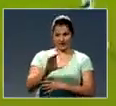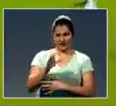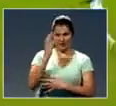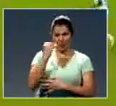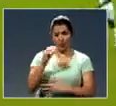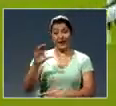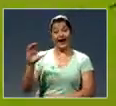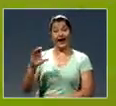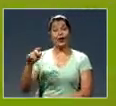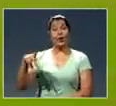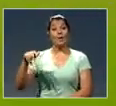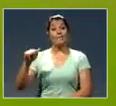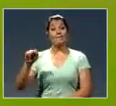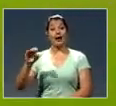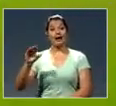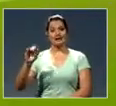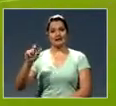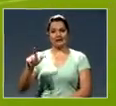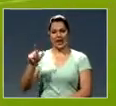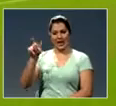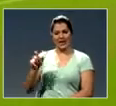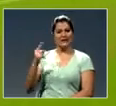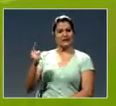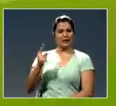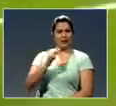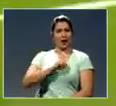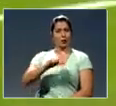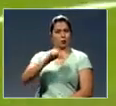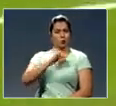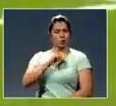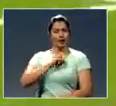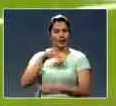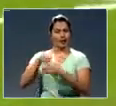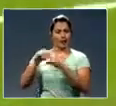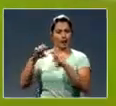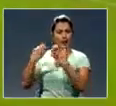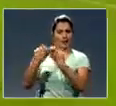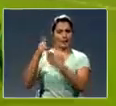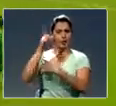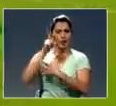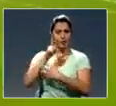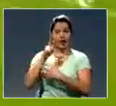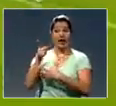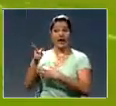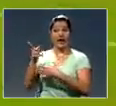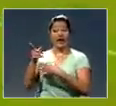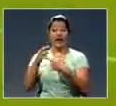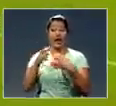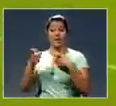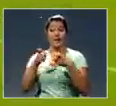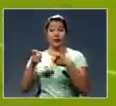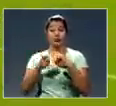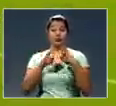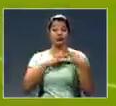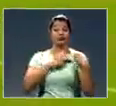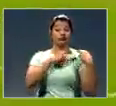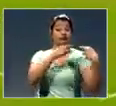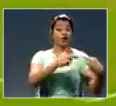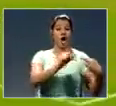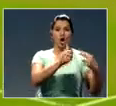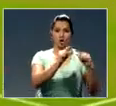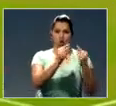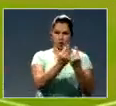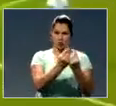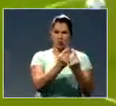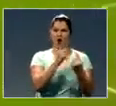Carlos Pascal, quien siempre ha figurado como máxima autoridad de la escuadra caribeña, ha cedido el manejo administrativo a varios grupos, la más reciente